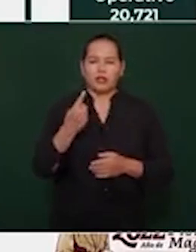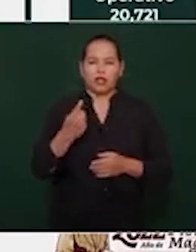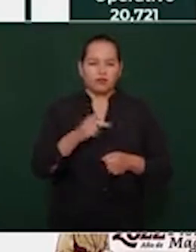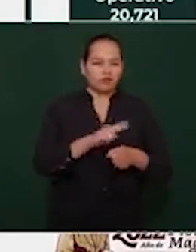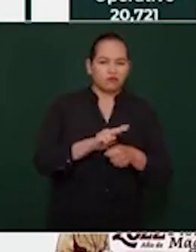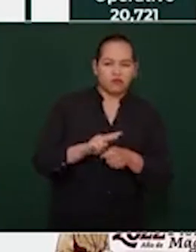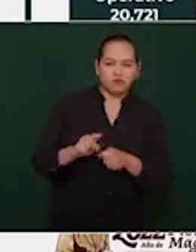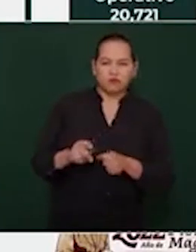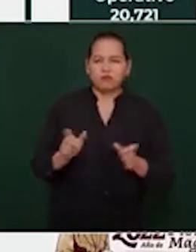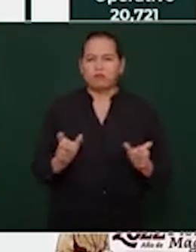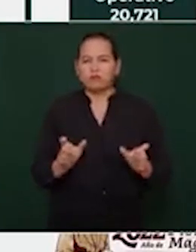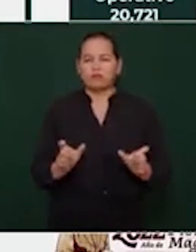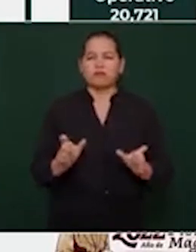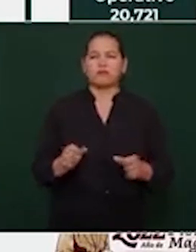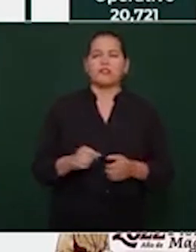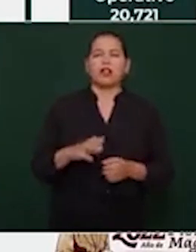Nacional